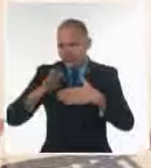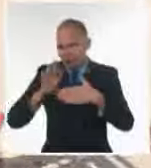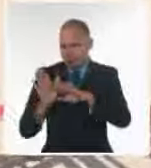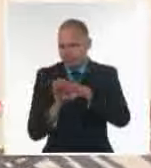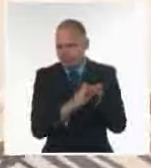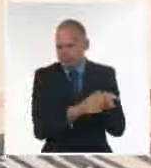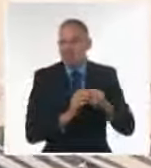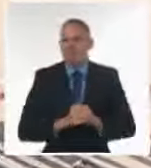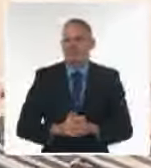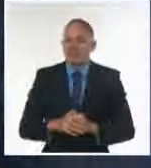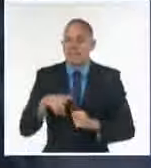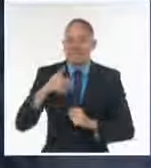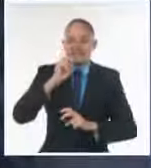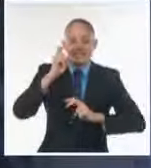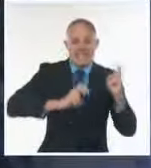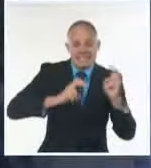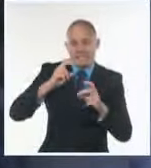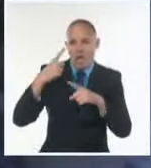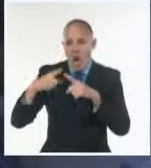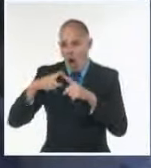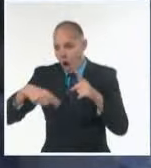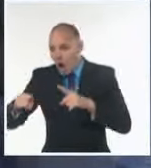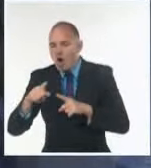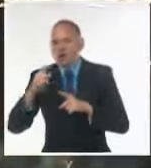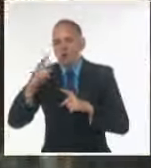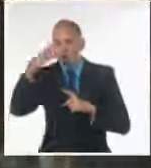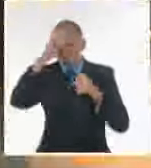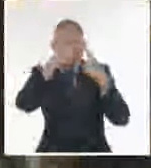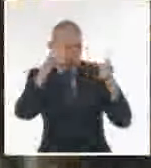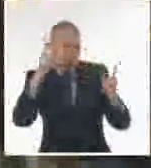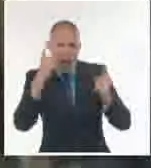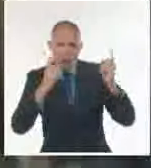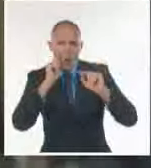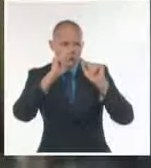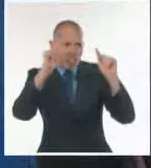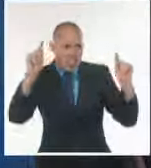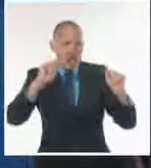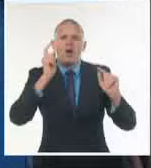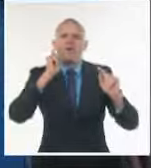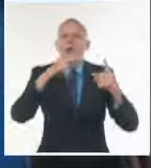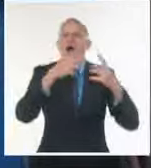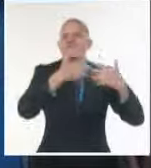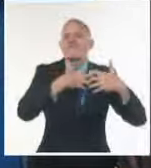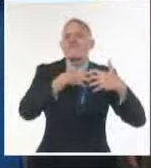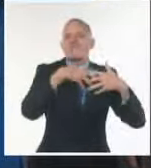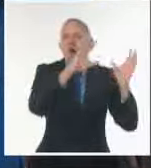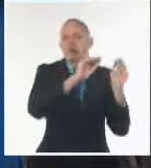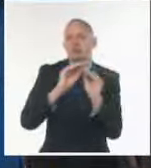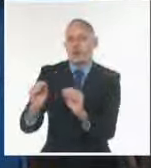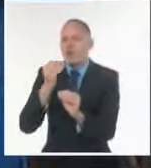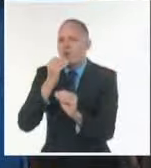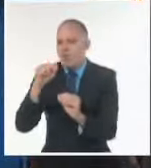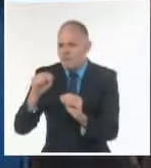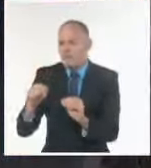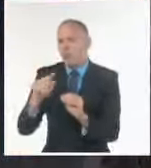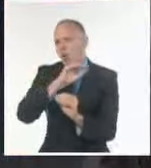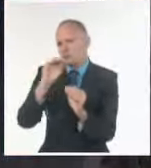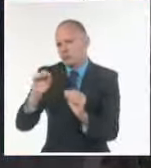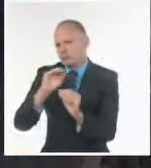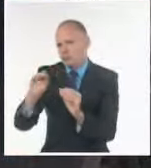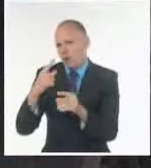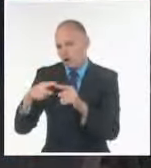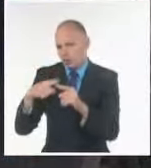y talleres del país tienen a su cargo la fabricación de las piezas necesarias para cada acción correctiva.